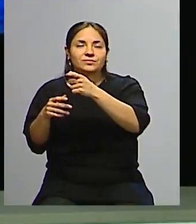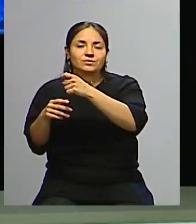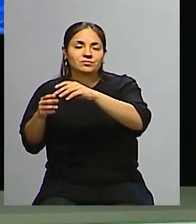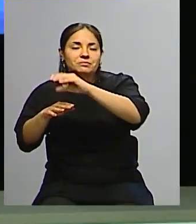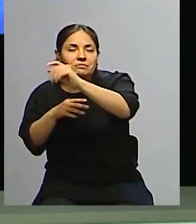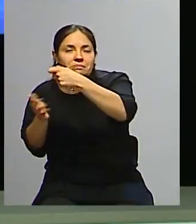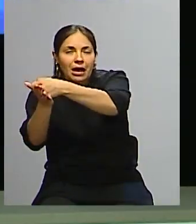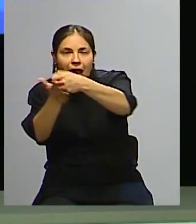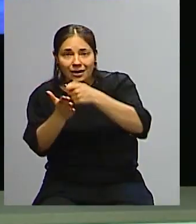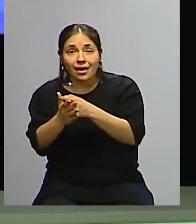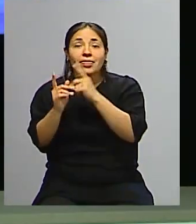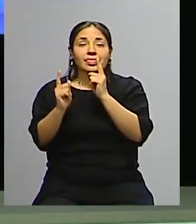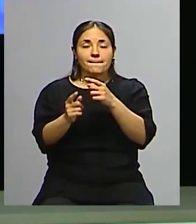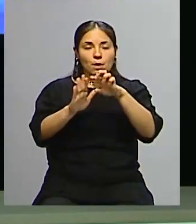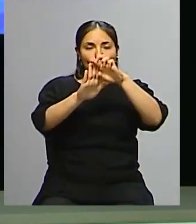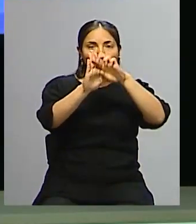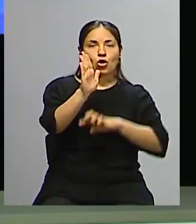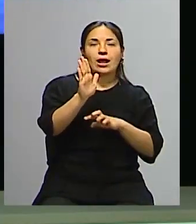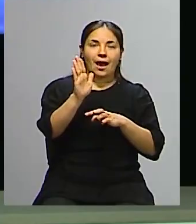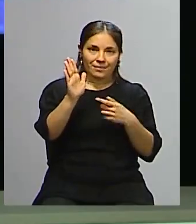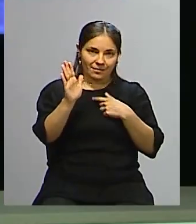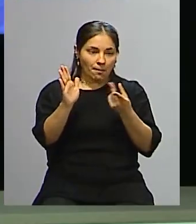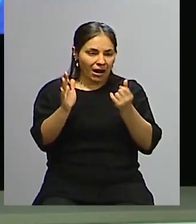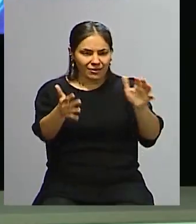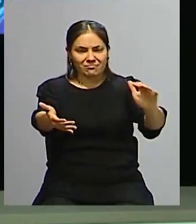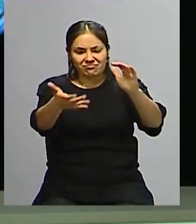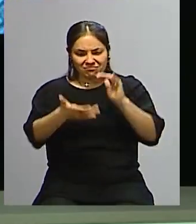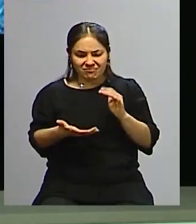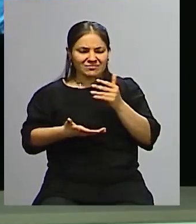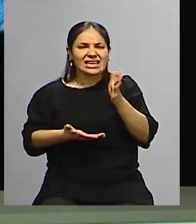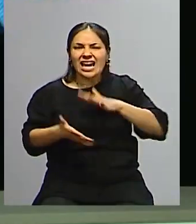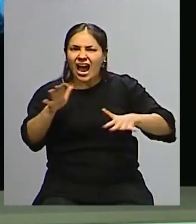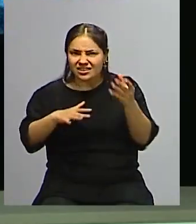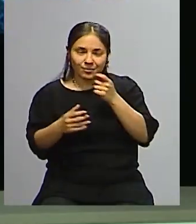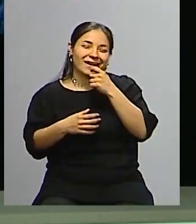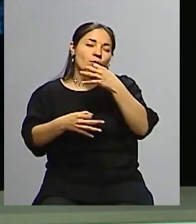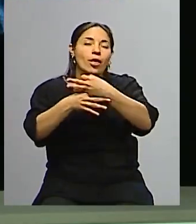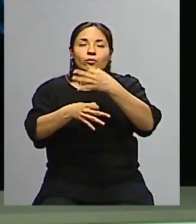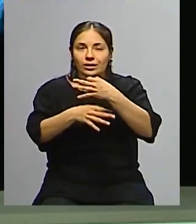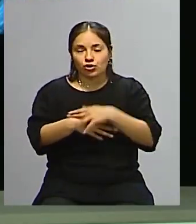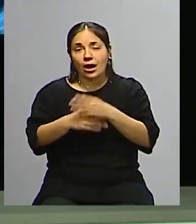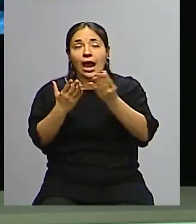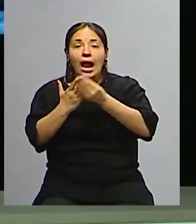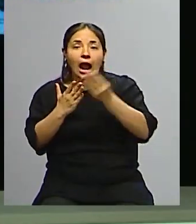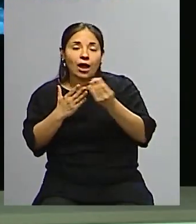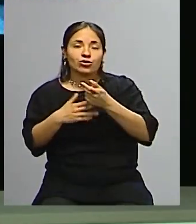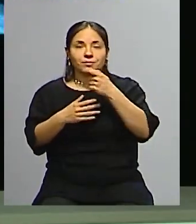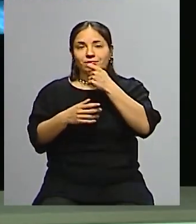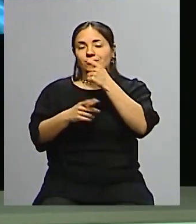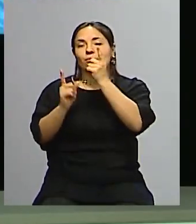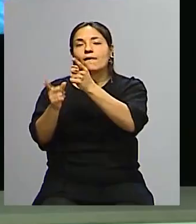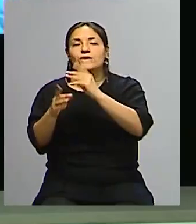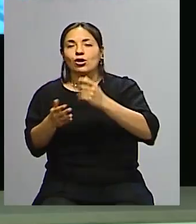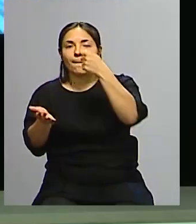programa, es decir, ¿qué voy a hacer con esos pesos? Si ejemplo, educación, gasto tantos pesos en pagarle a los maestros, bueno,